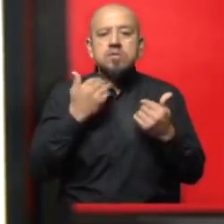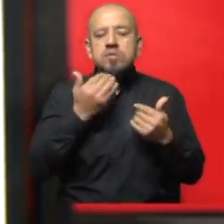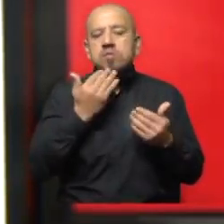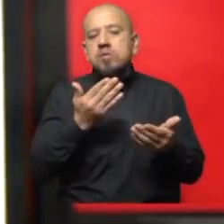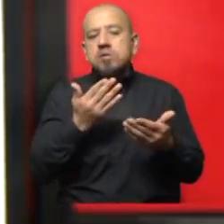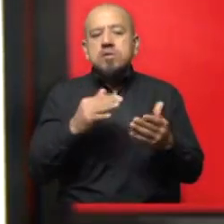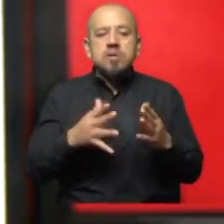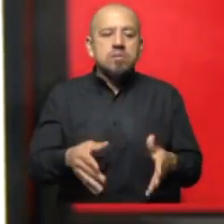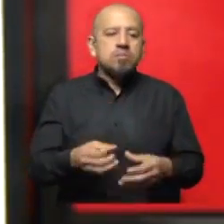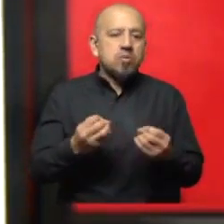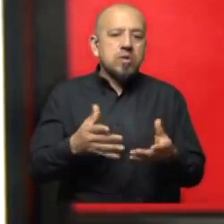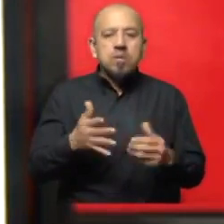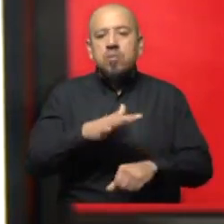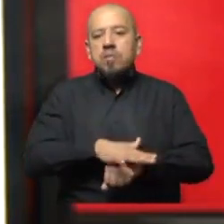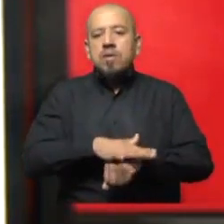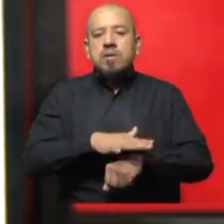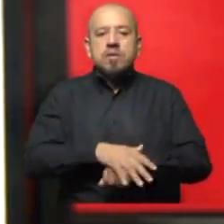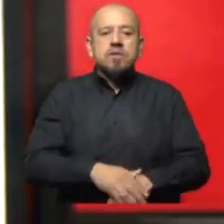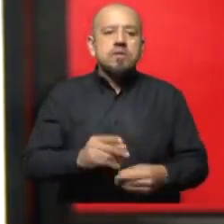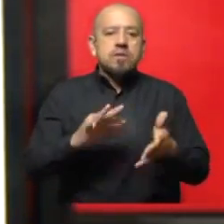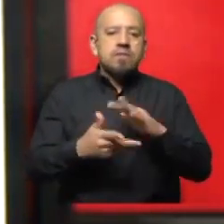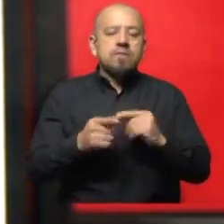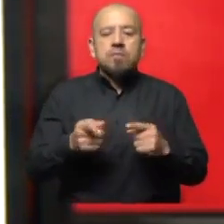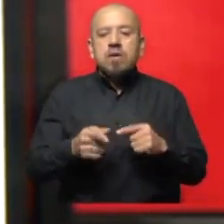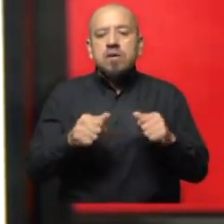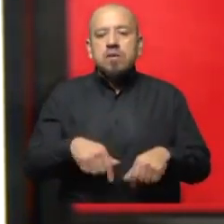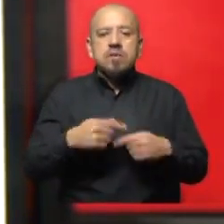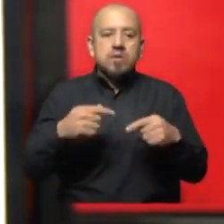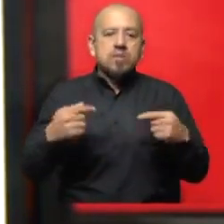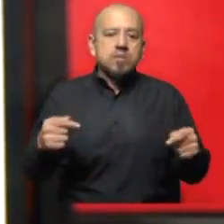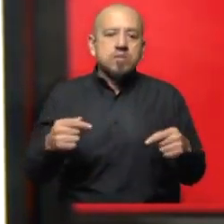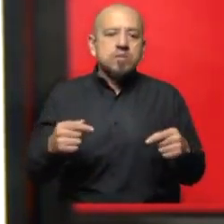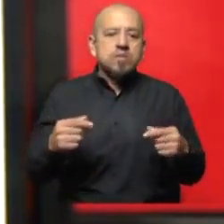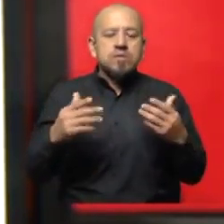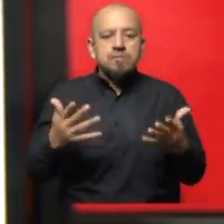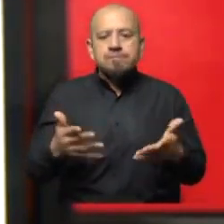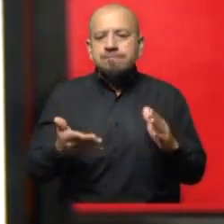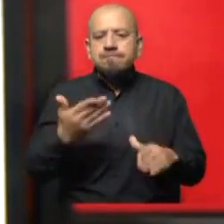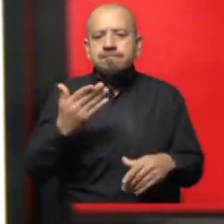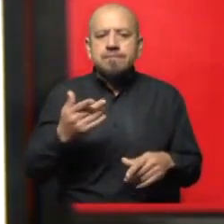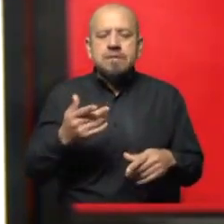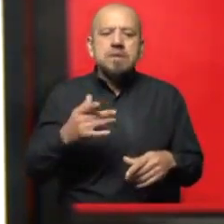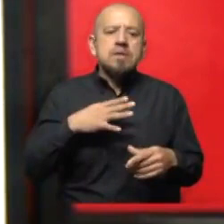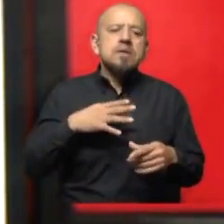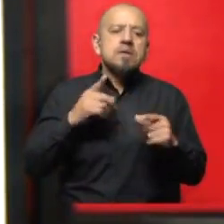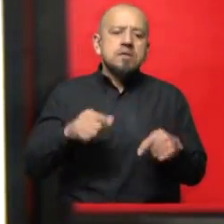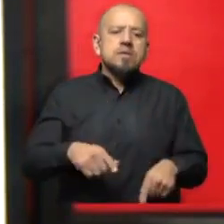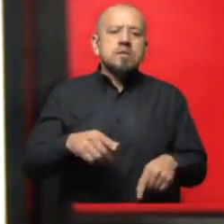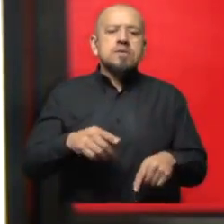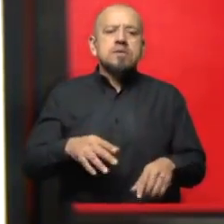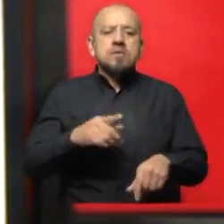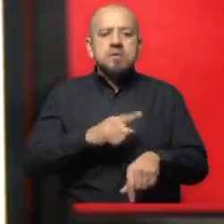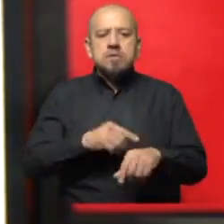del del momento de la manera que tenemos que consumir hoy por hoy las cosas me cuesta más sentarme y tener el tiempo para